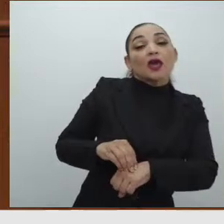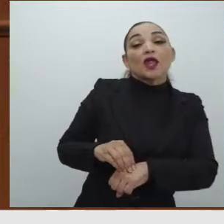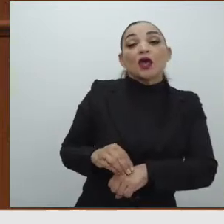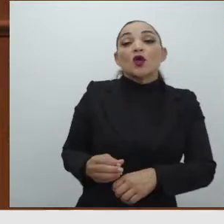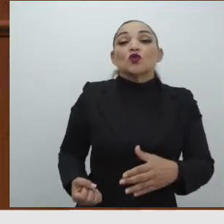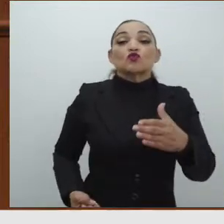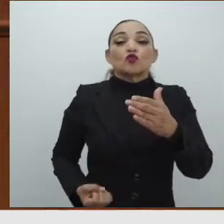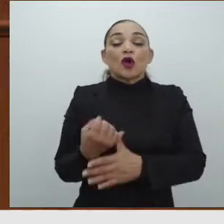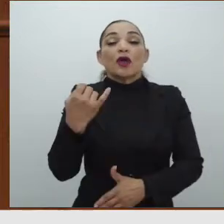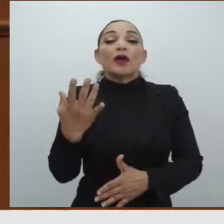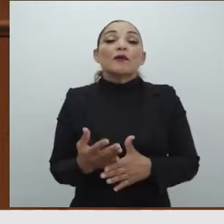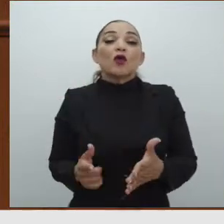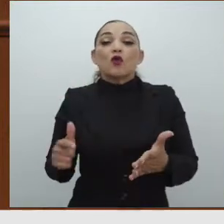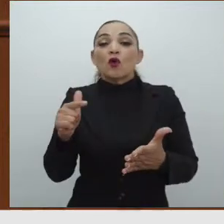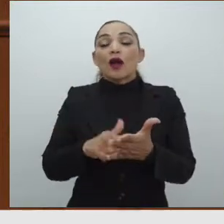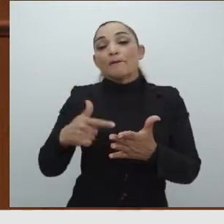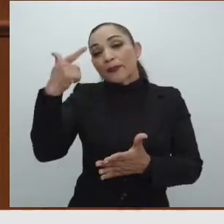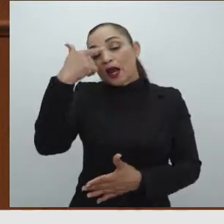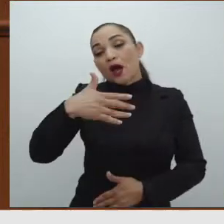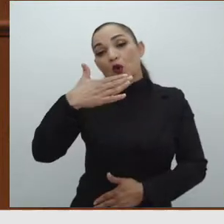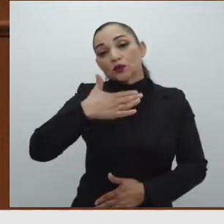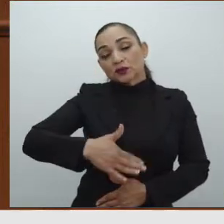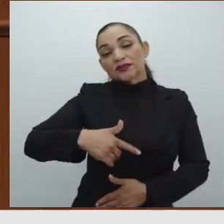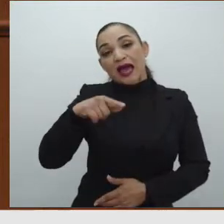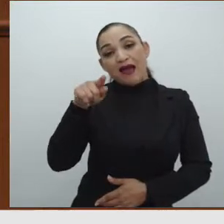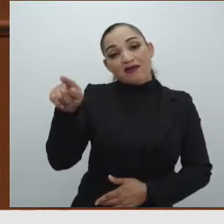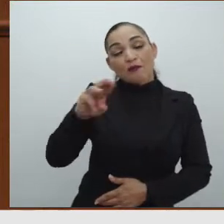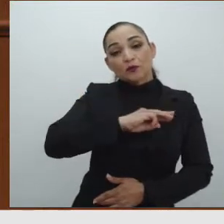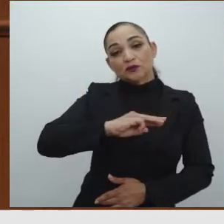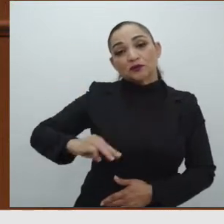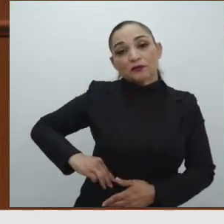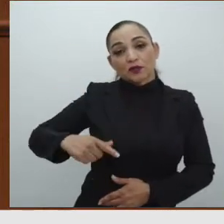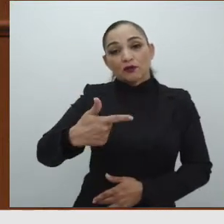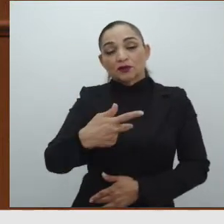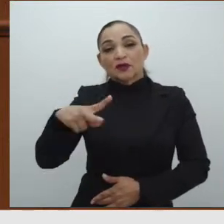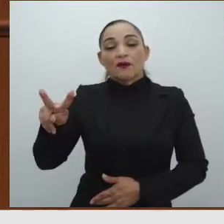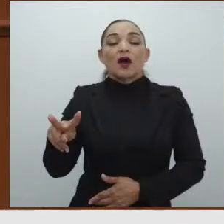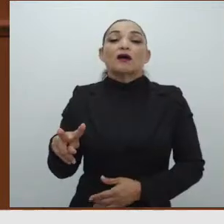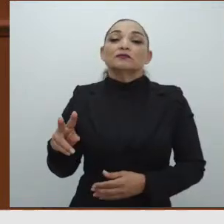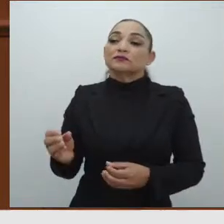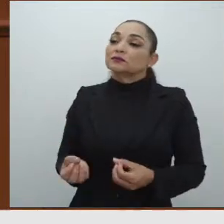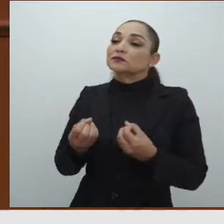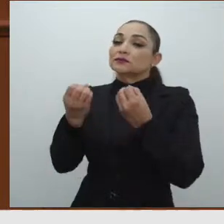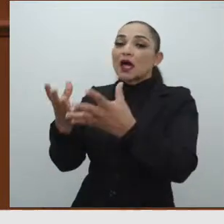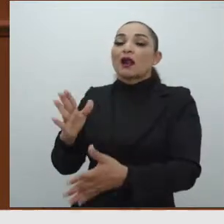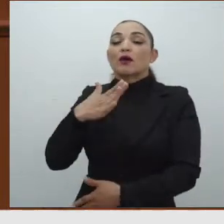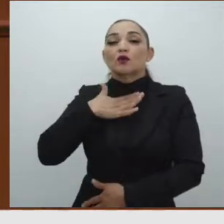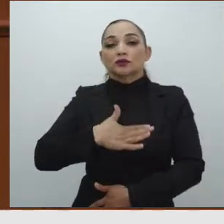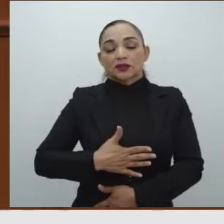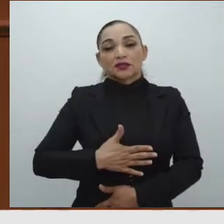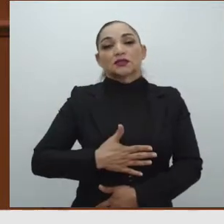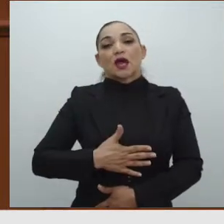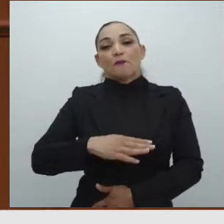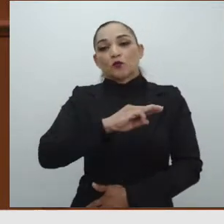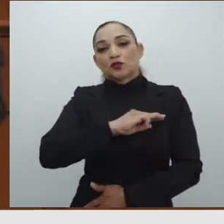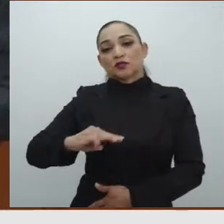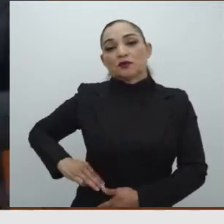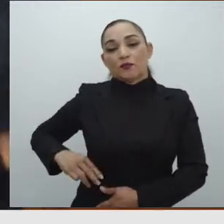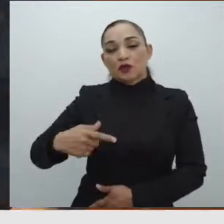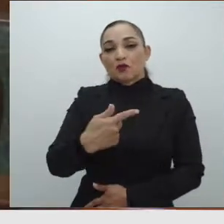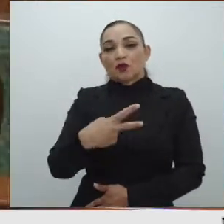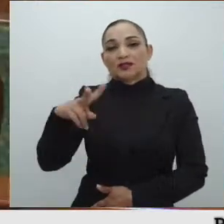esta demanda social. Ocupamos hacerle justicia a Guasave y al municipio de Sinaloa. Es cuanto, diputado